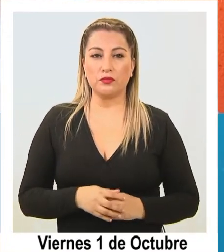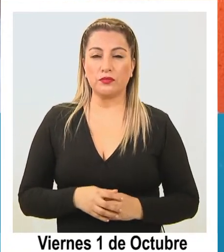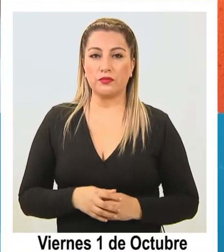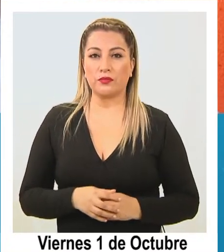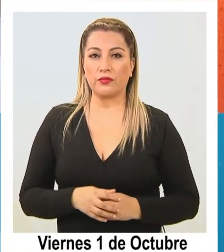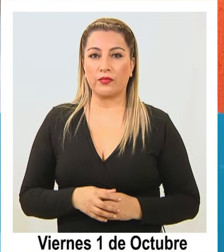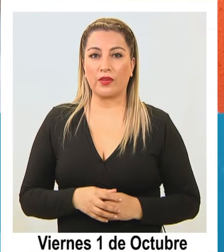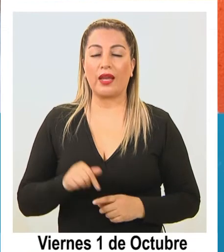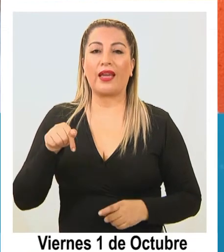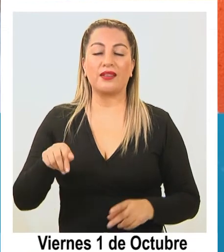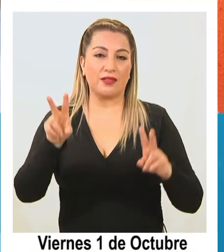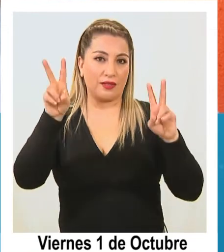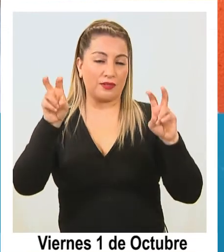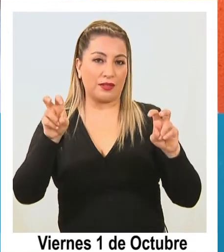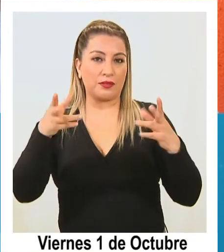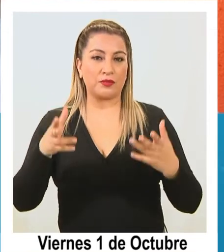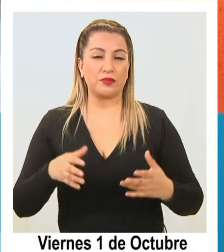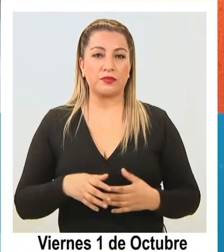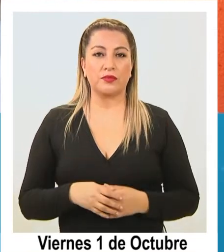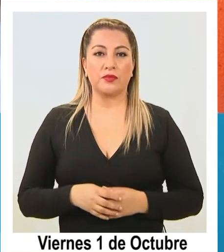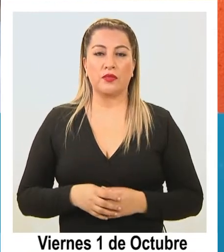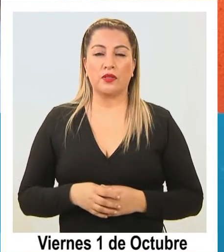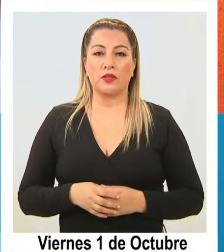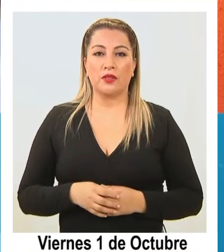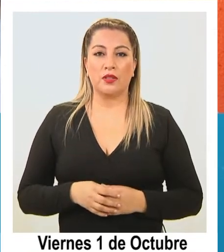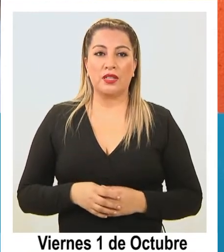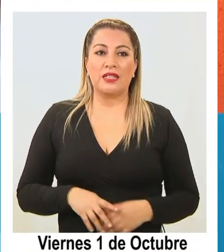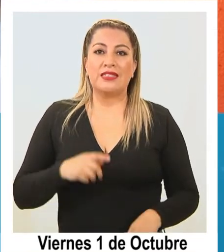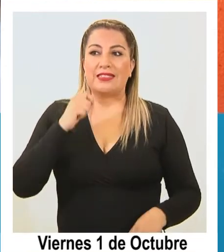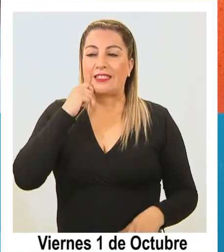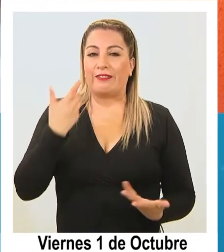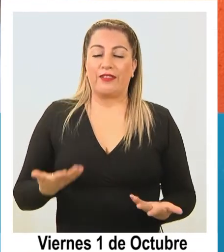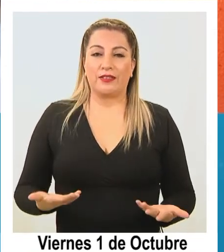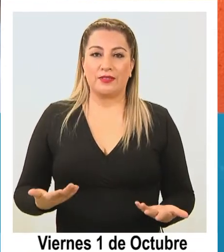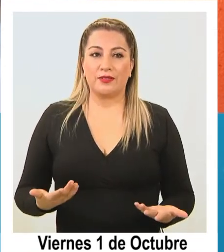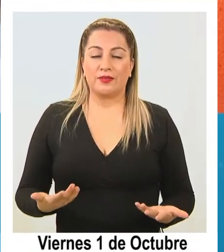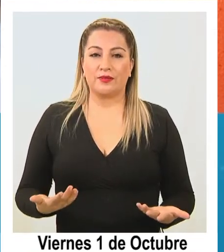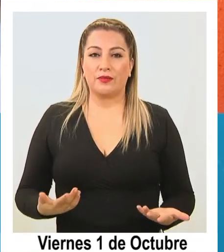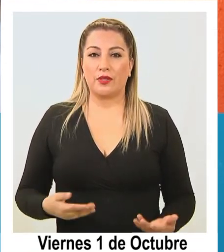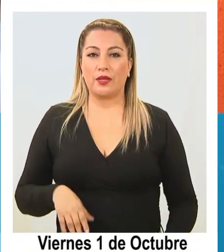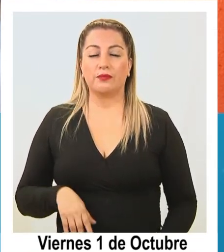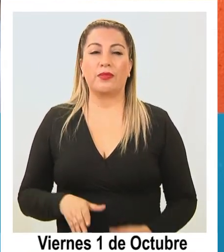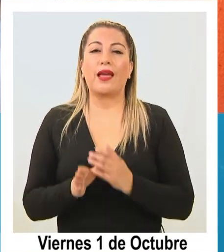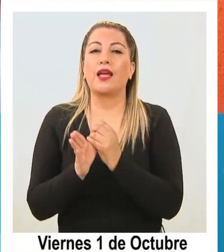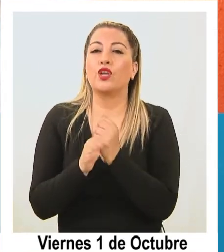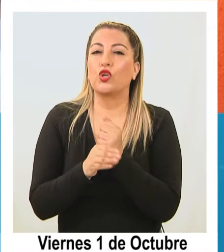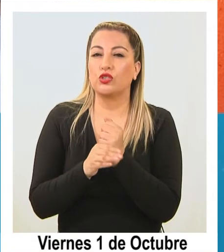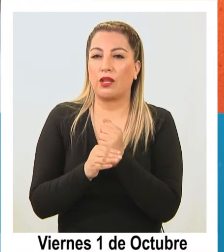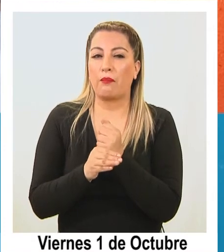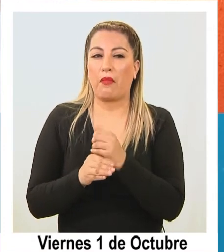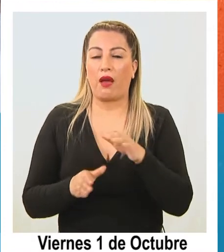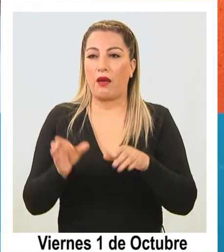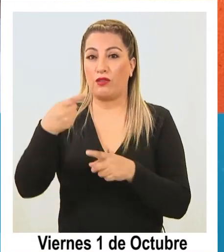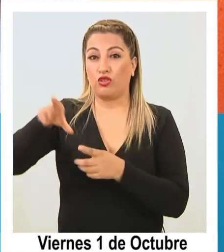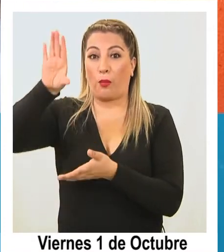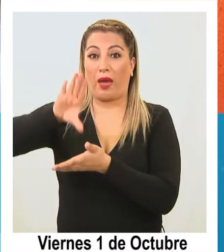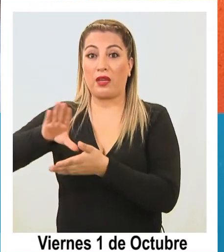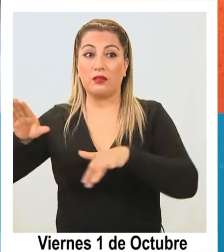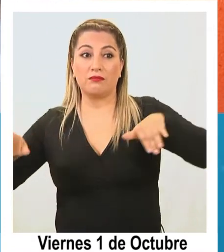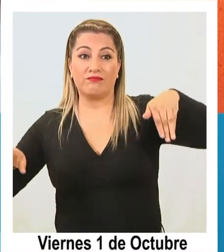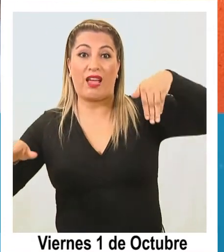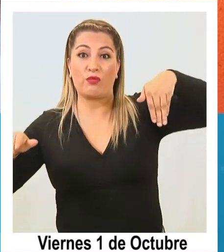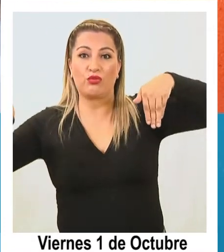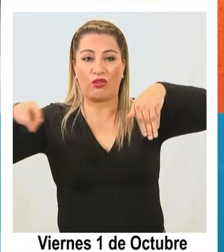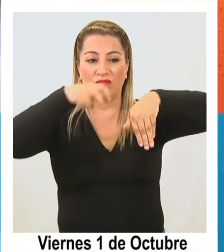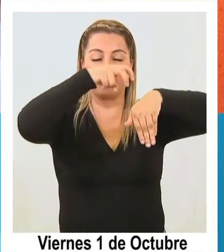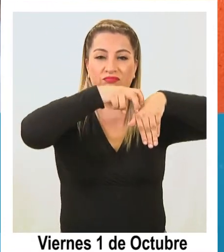en este sentido, dado que están jugando con y traficando las personas, y obviamente que los delitos que